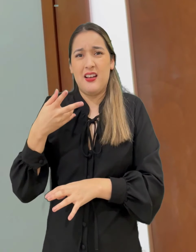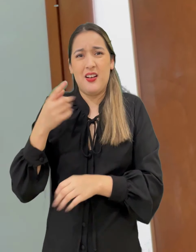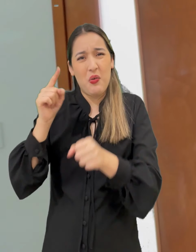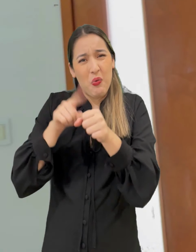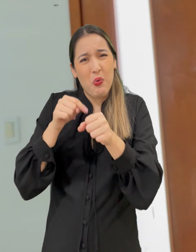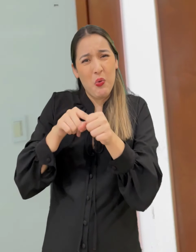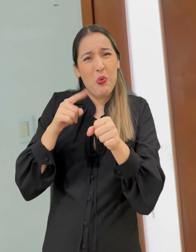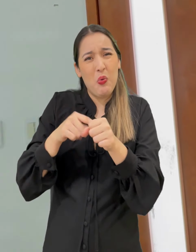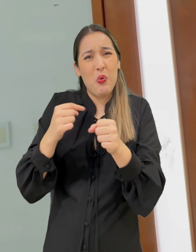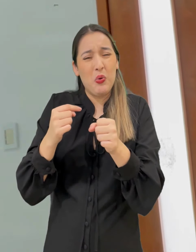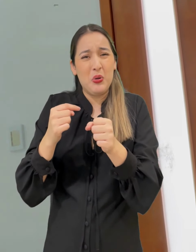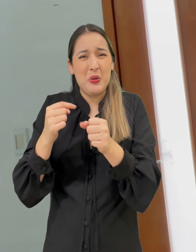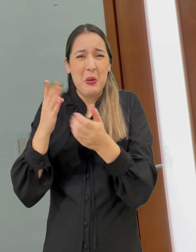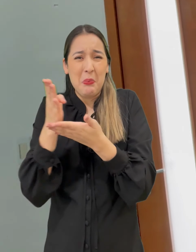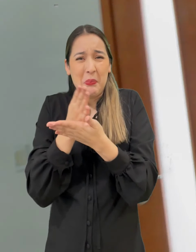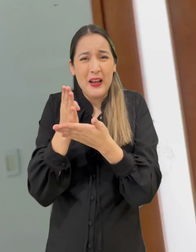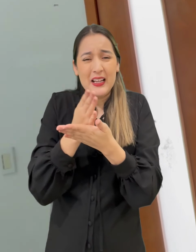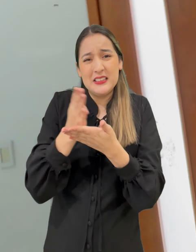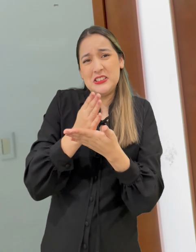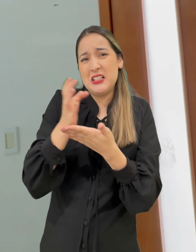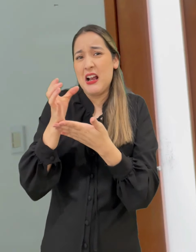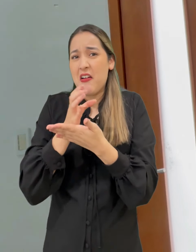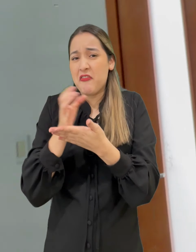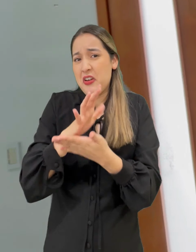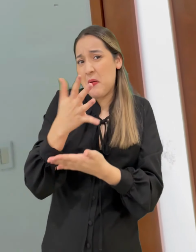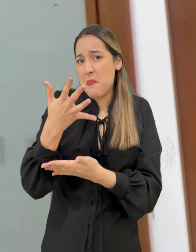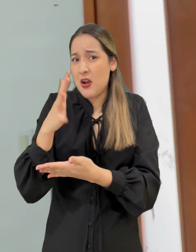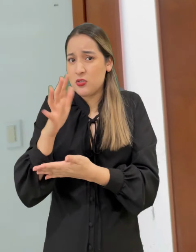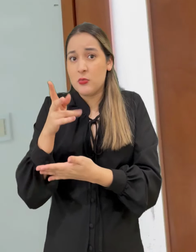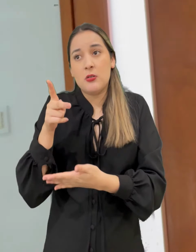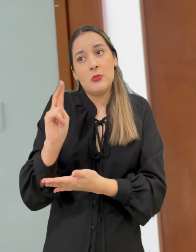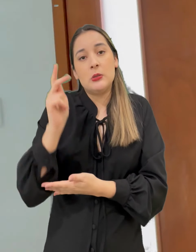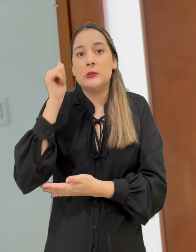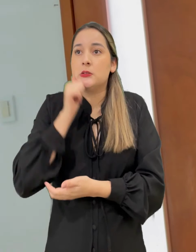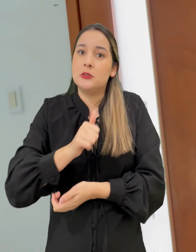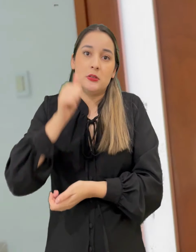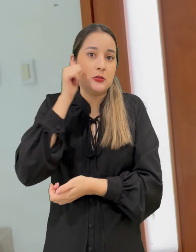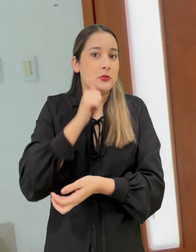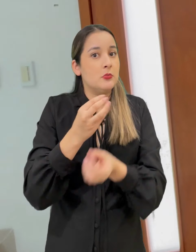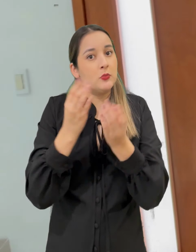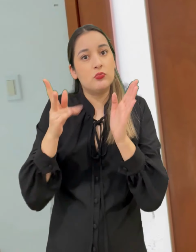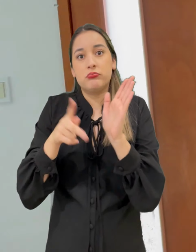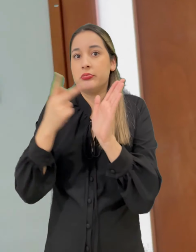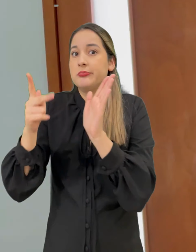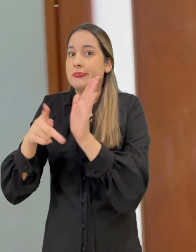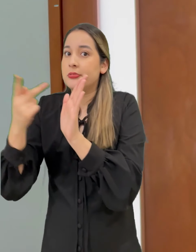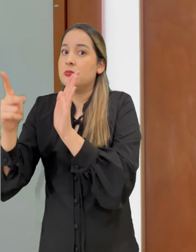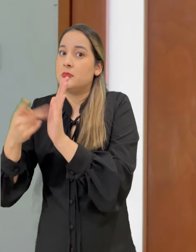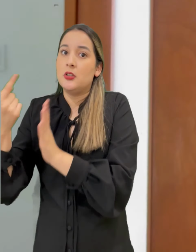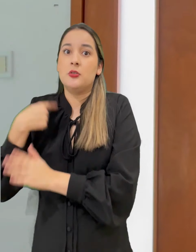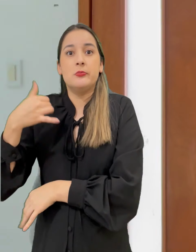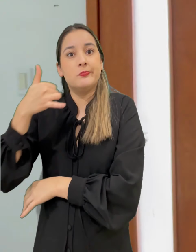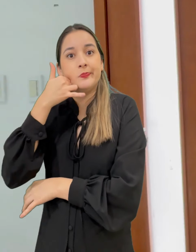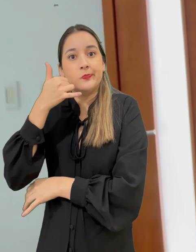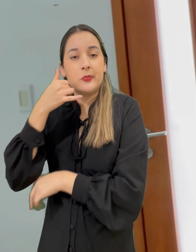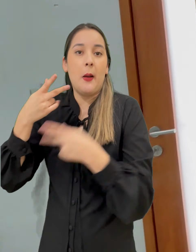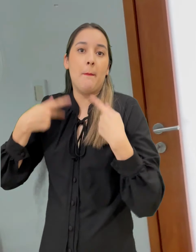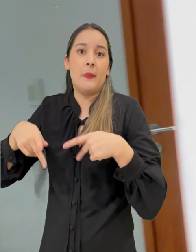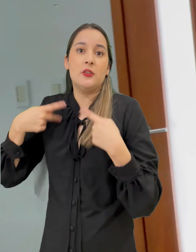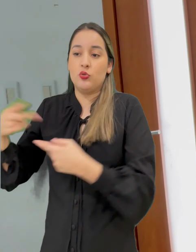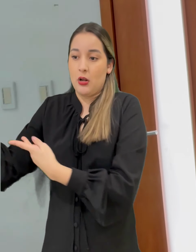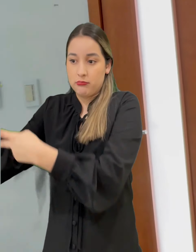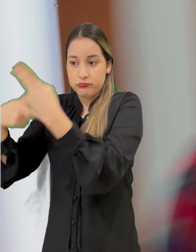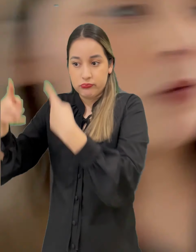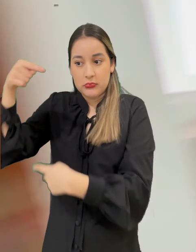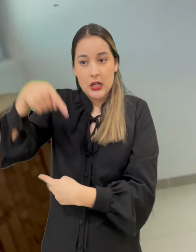crema o más oscurito cafecito constantemente llamaba a alguien para que estuviera lavando la sala no